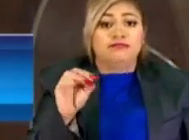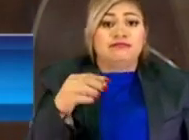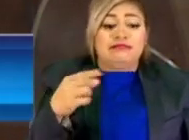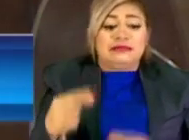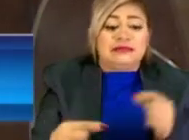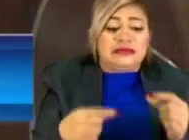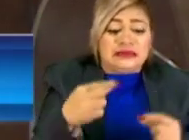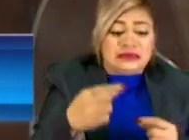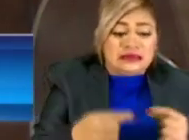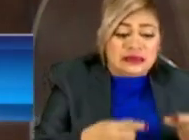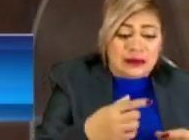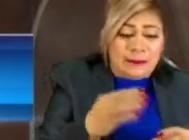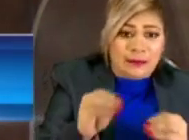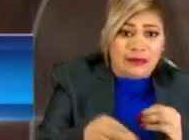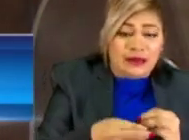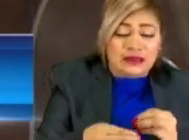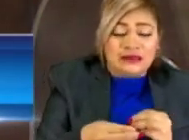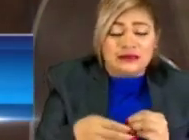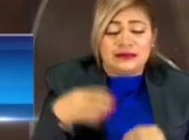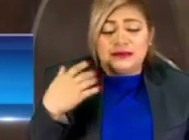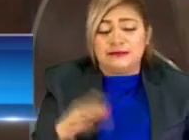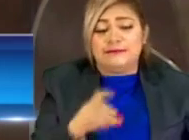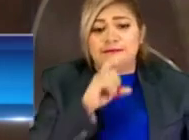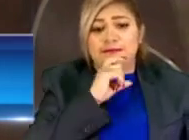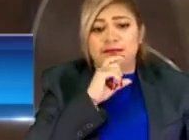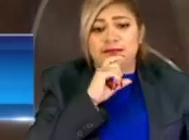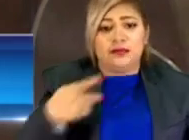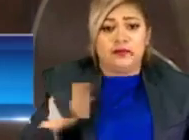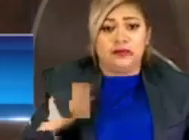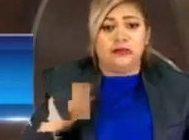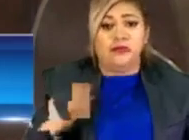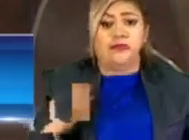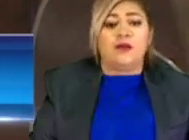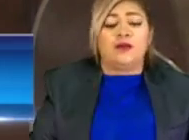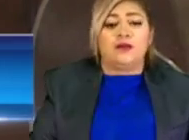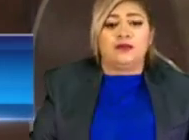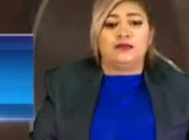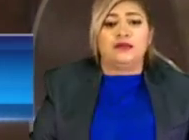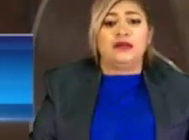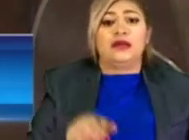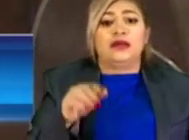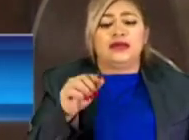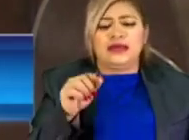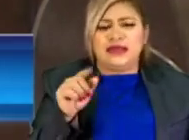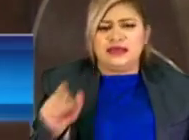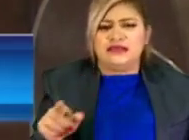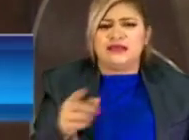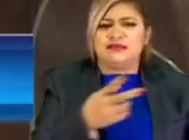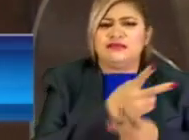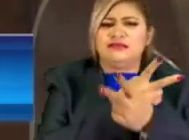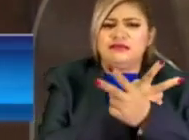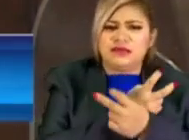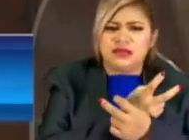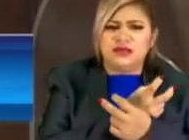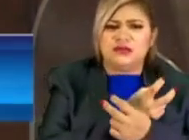Recordemos, la única manera de ganarle terreno a este enemigo invisible